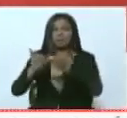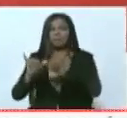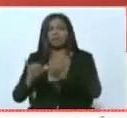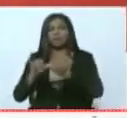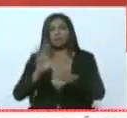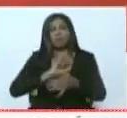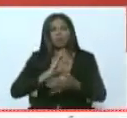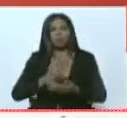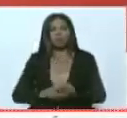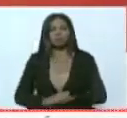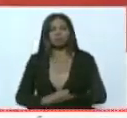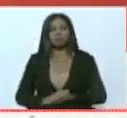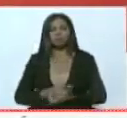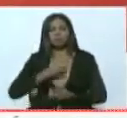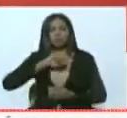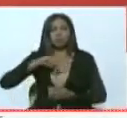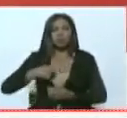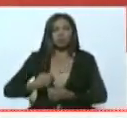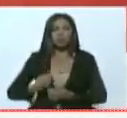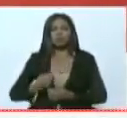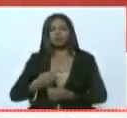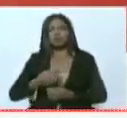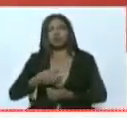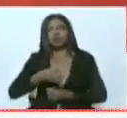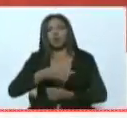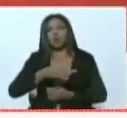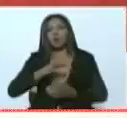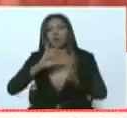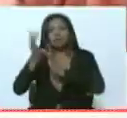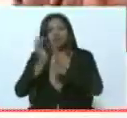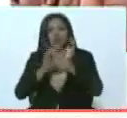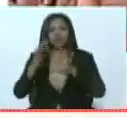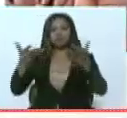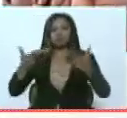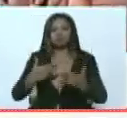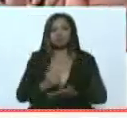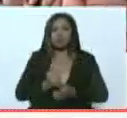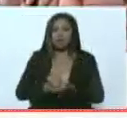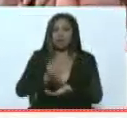Redentor, nuestro Señor Jesucristo. Amén.